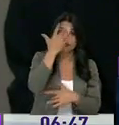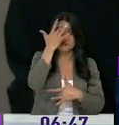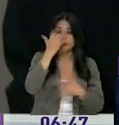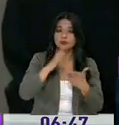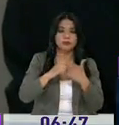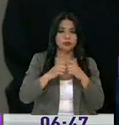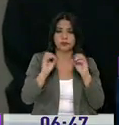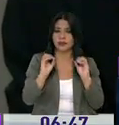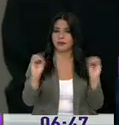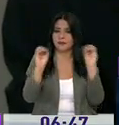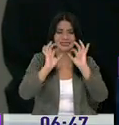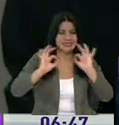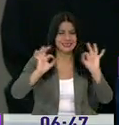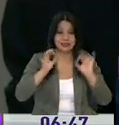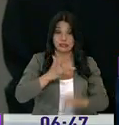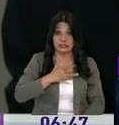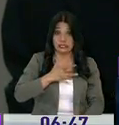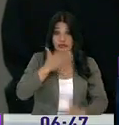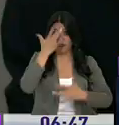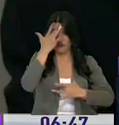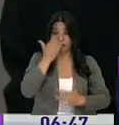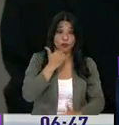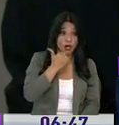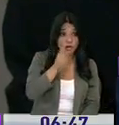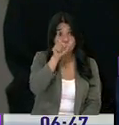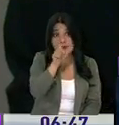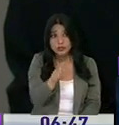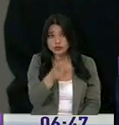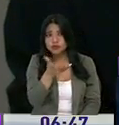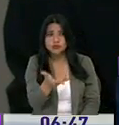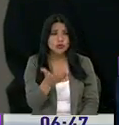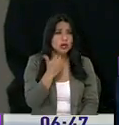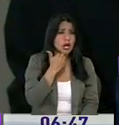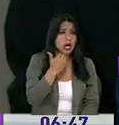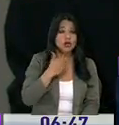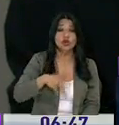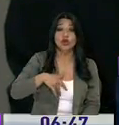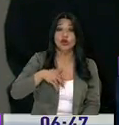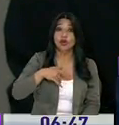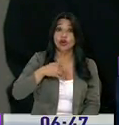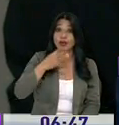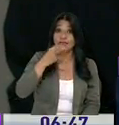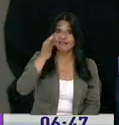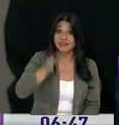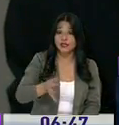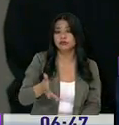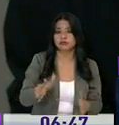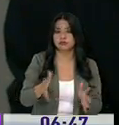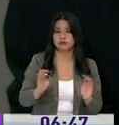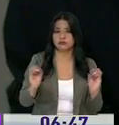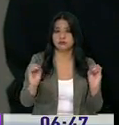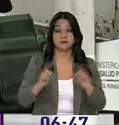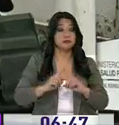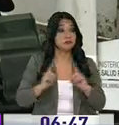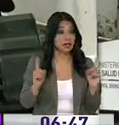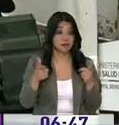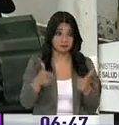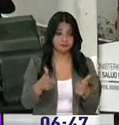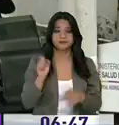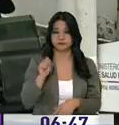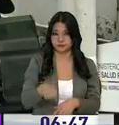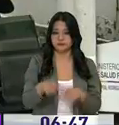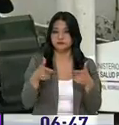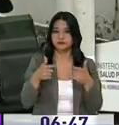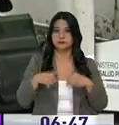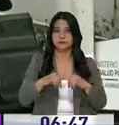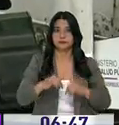hay ningún diagnóstico que nos haga pensar que en la tripulación de aquel barco haya coronavirus, presencia de coronavirus. Con cámaras de Eduardo García